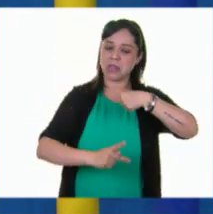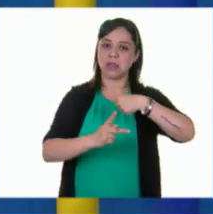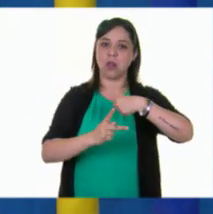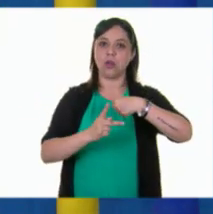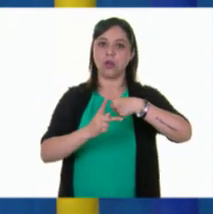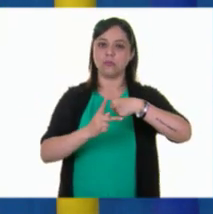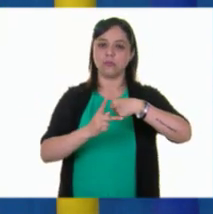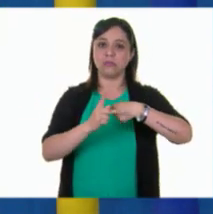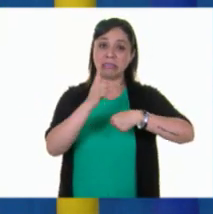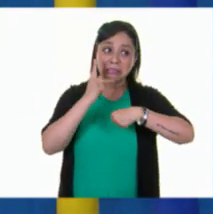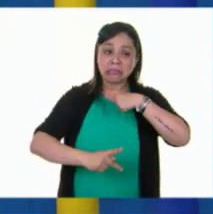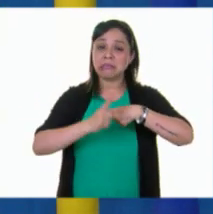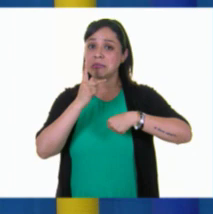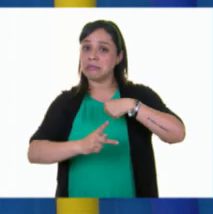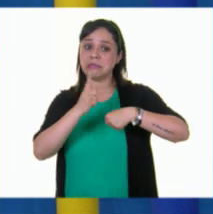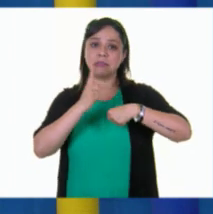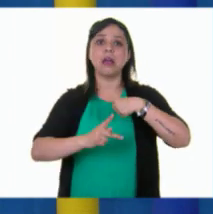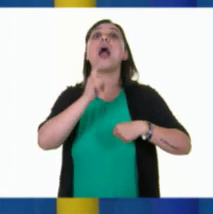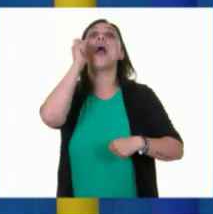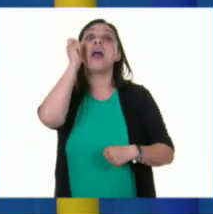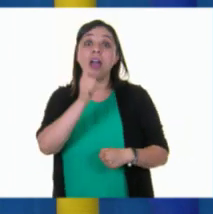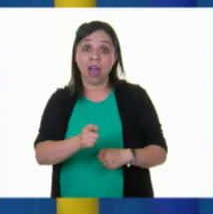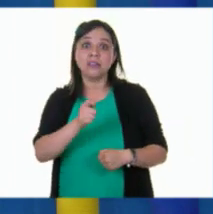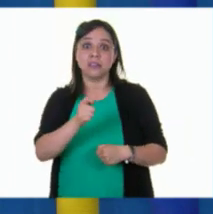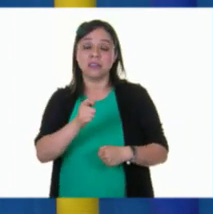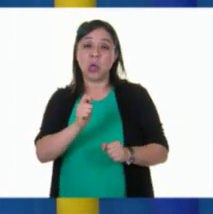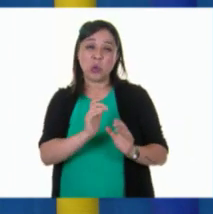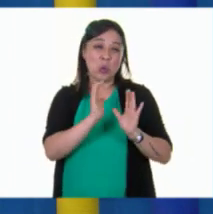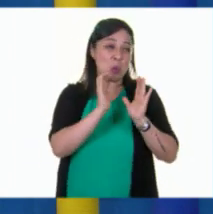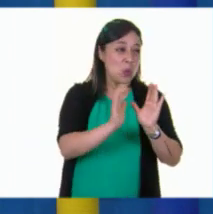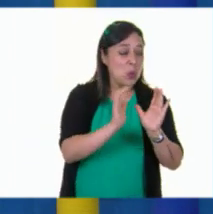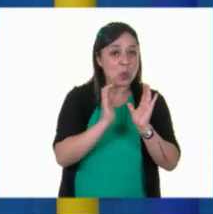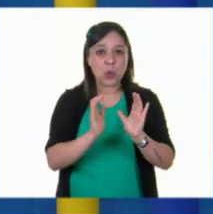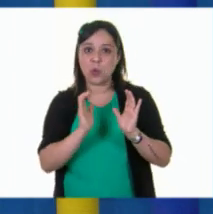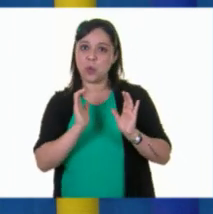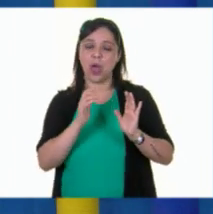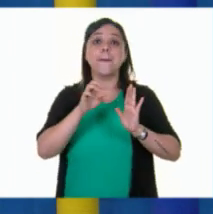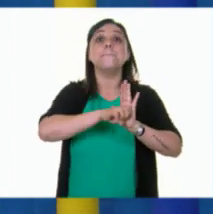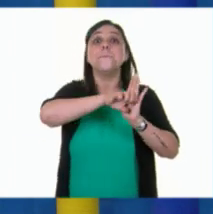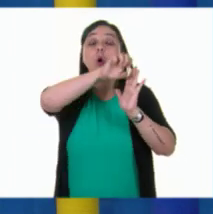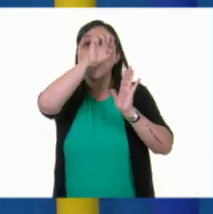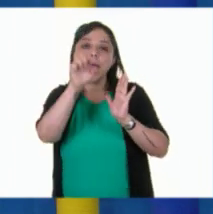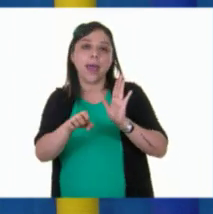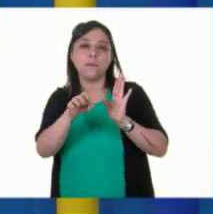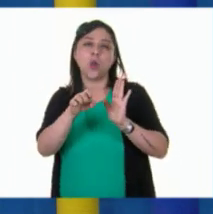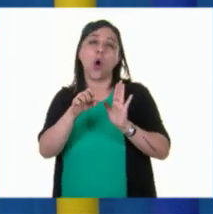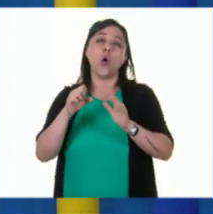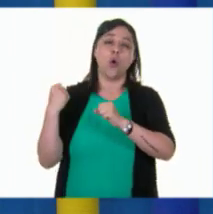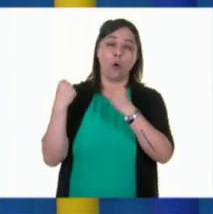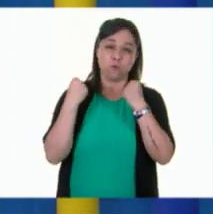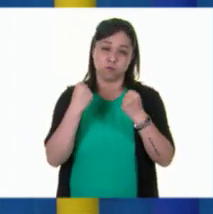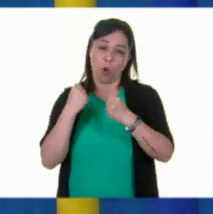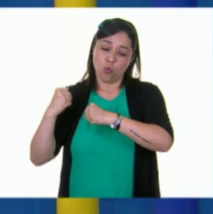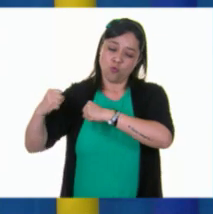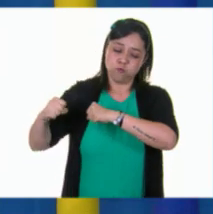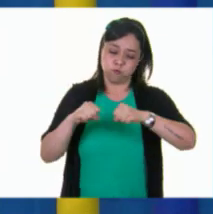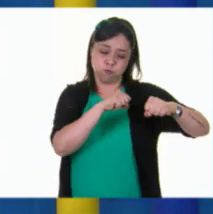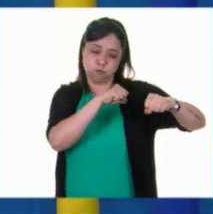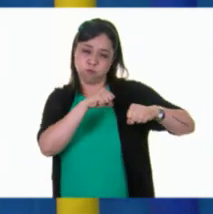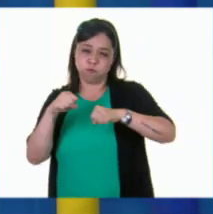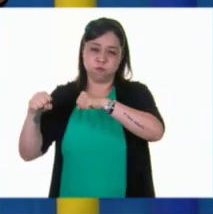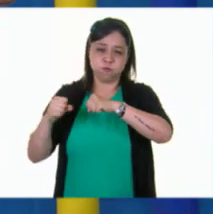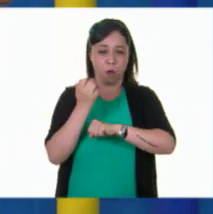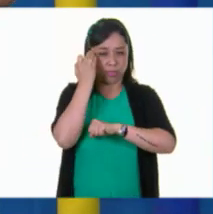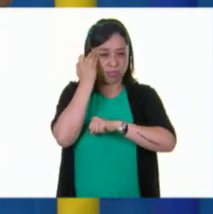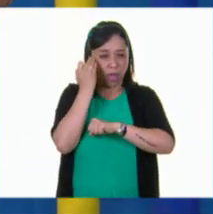situación en la que existe la posibilidad de amenaza. Por ejemplo, un fuerte terremoto al durar mucho o presentar